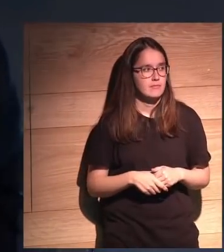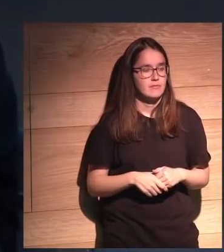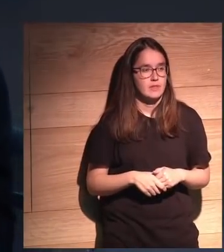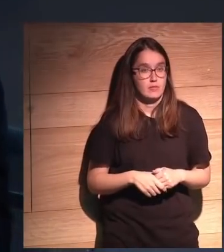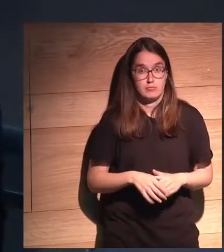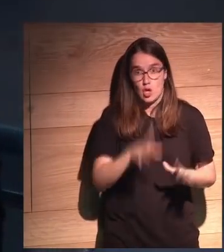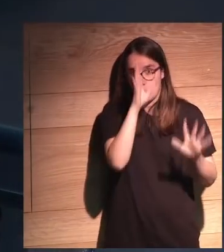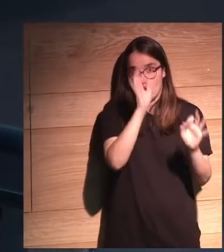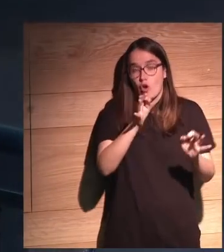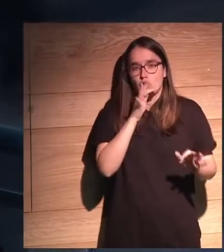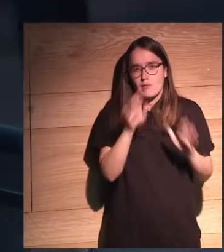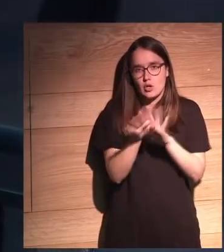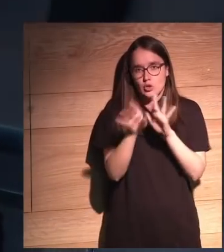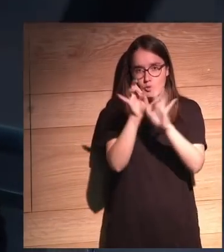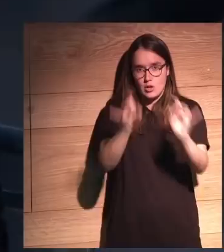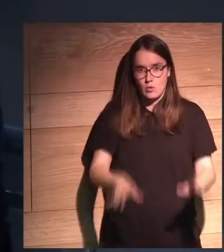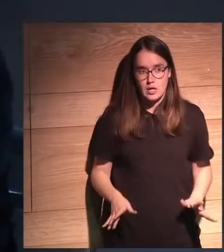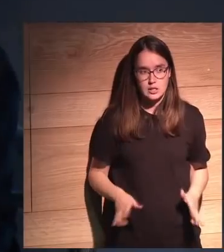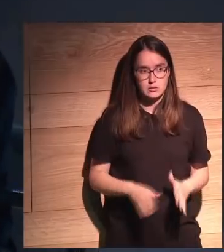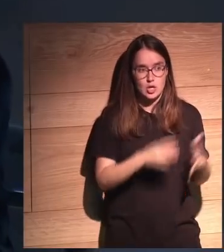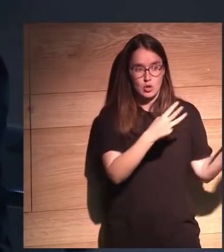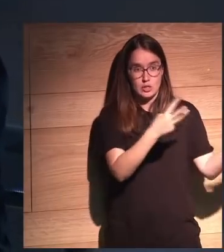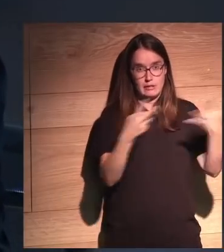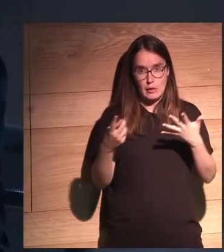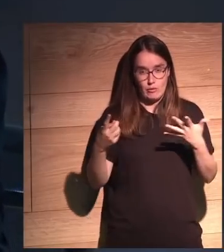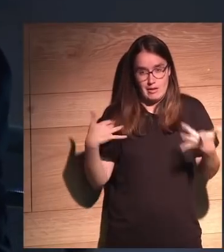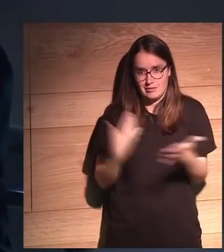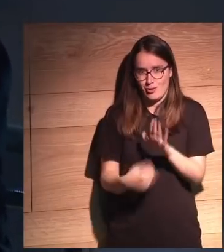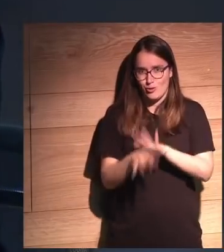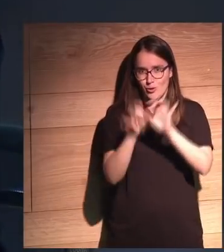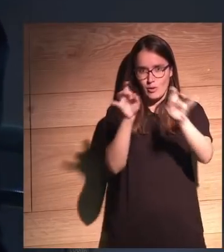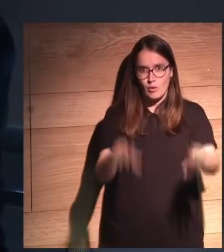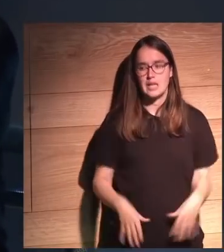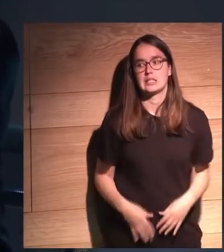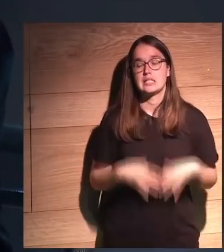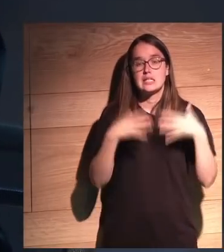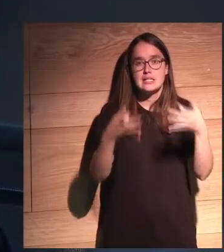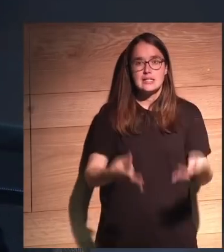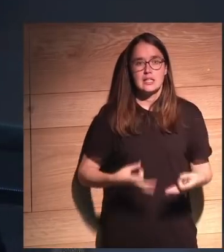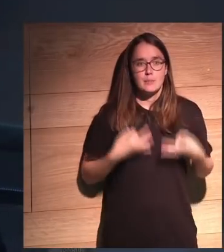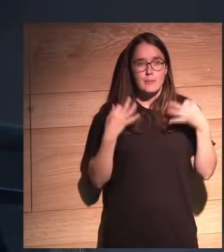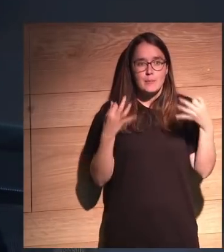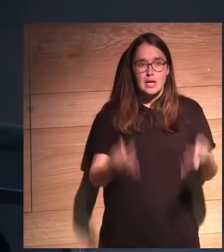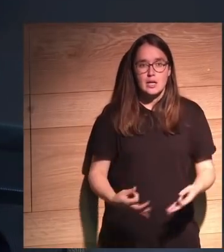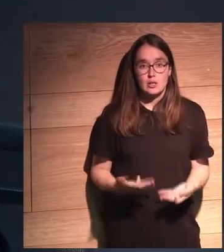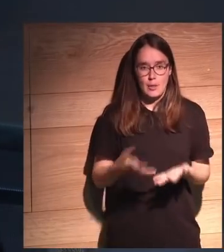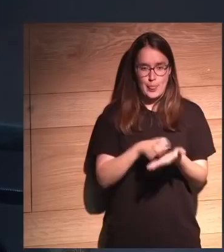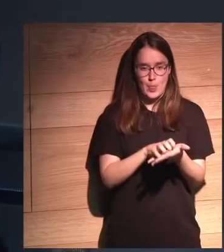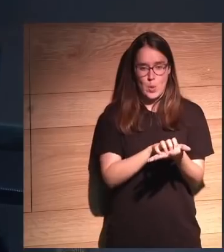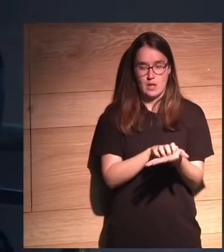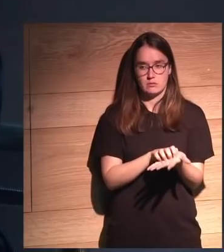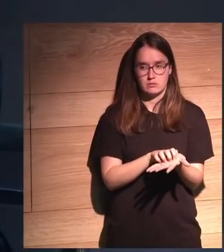manera inevitable, todavía sigue siendo así, ni os cuento en el 81. Y siempre me quedé con esta duda, ¿no?